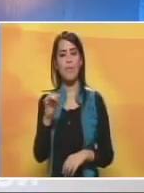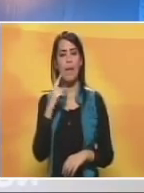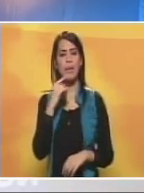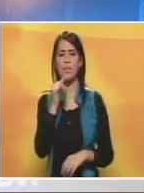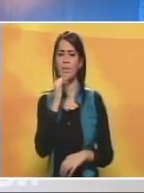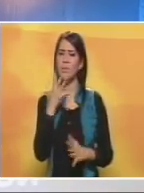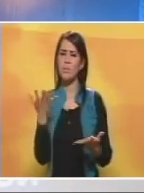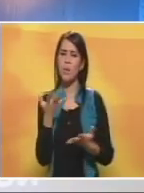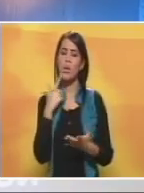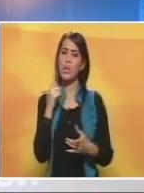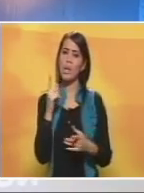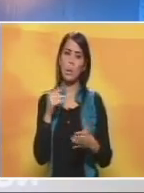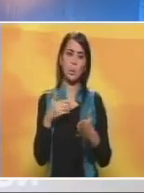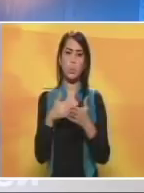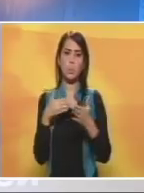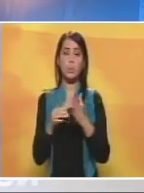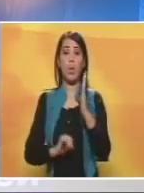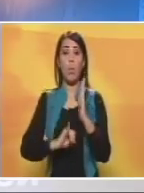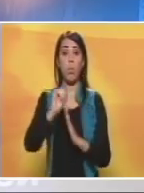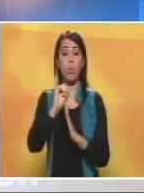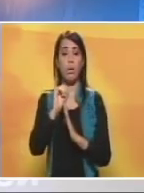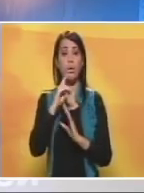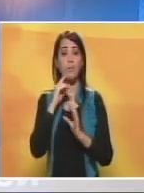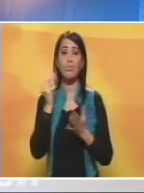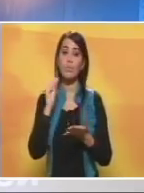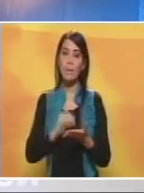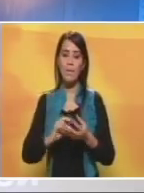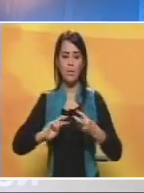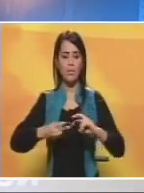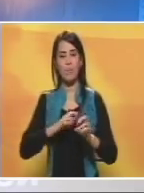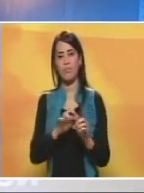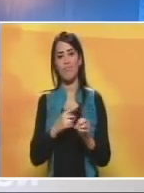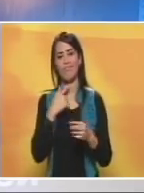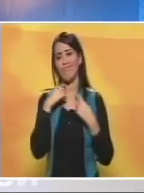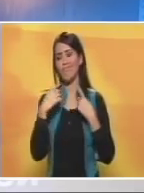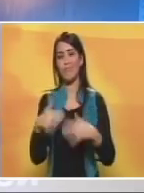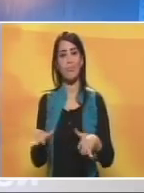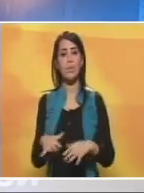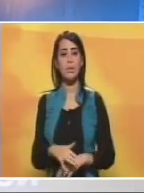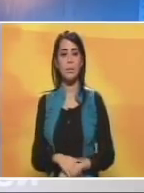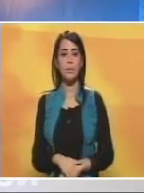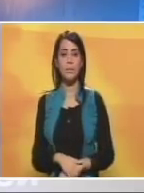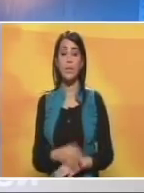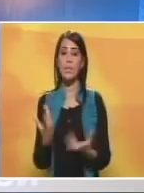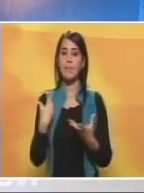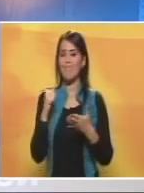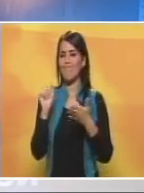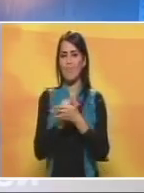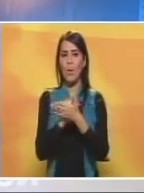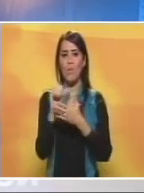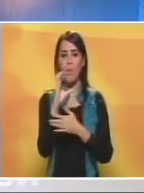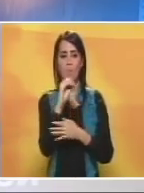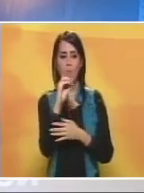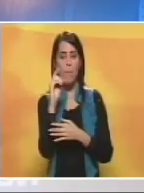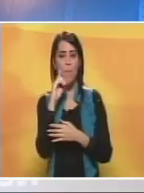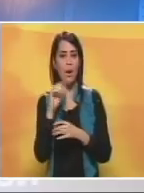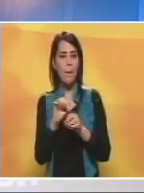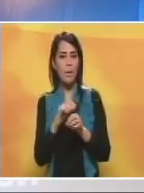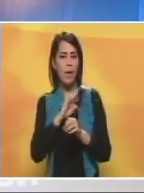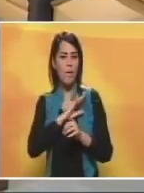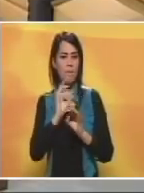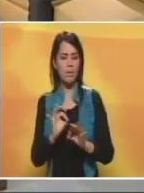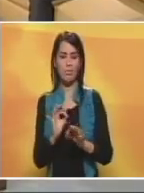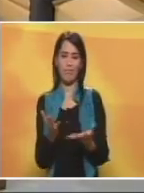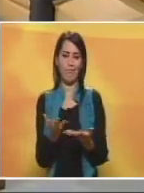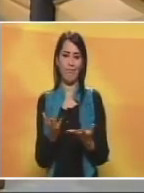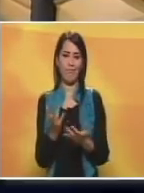reiteró que mientras no se ataque la hiperinflación, la reconversión monetaria será inútil y será necesario seguir quitando ceros a la moneda. Guzmán lamentó el